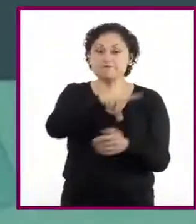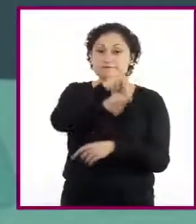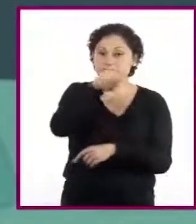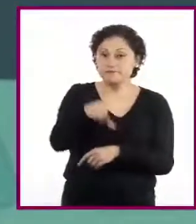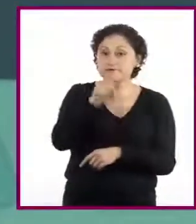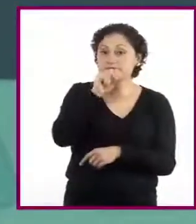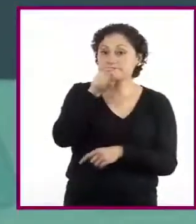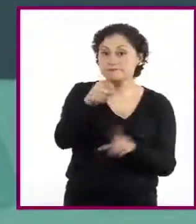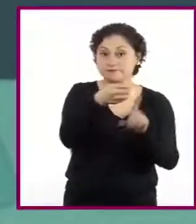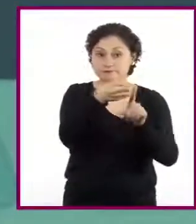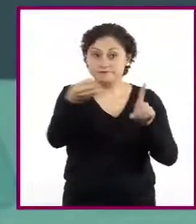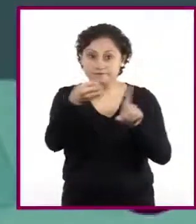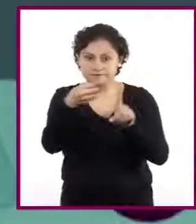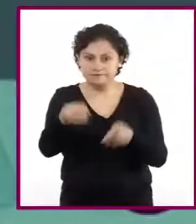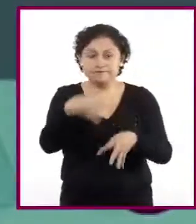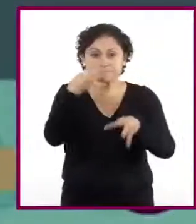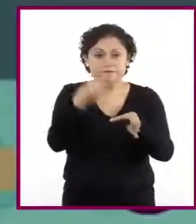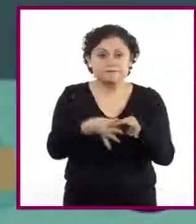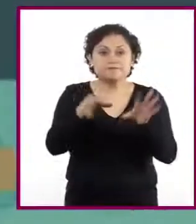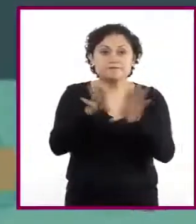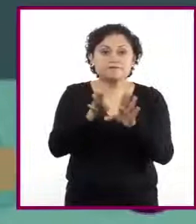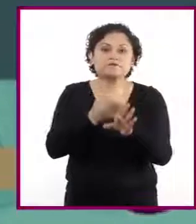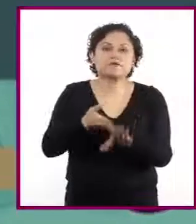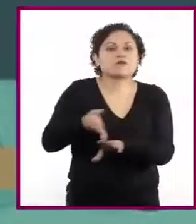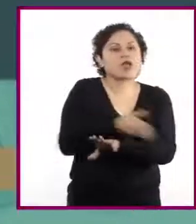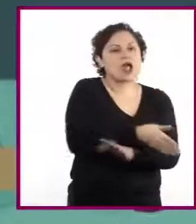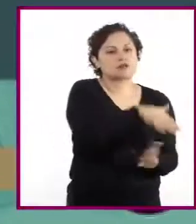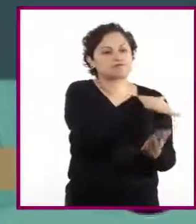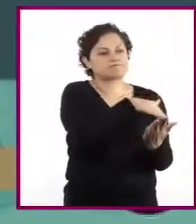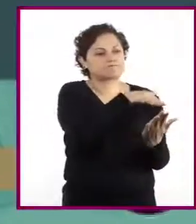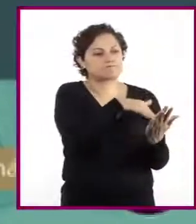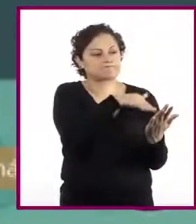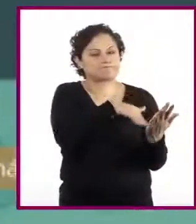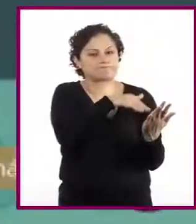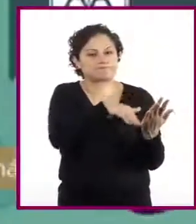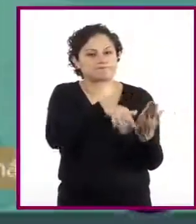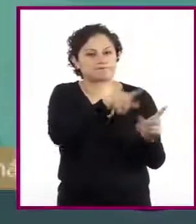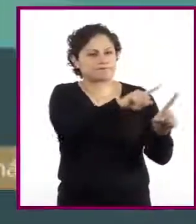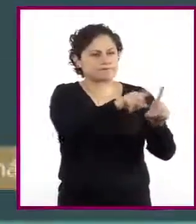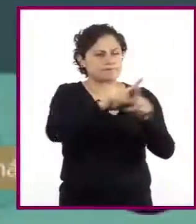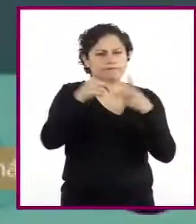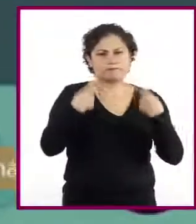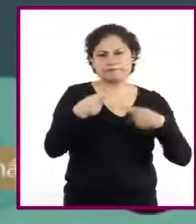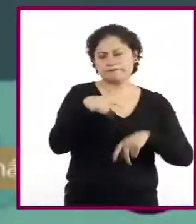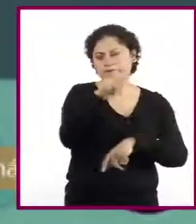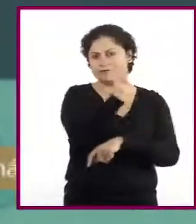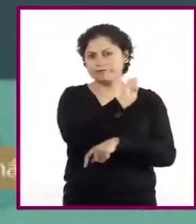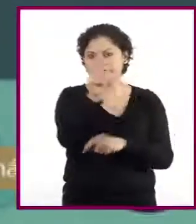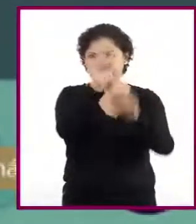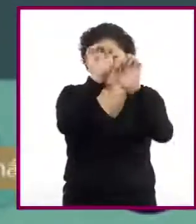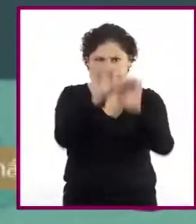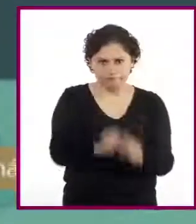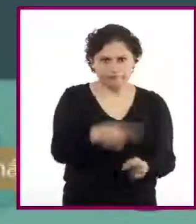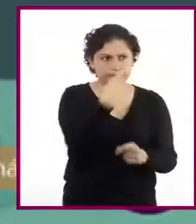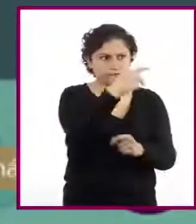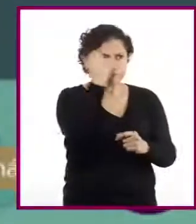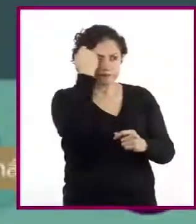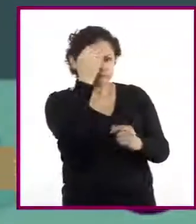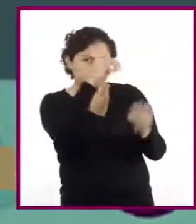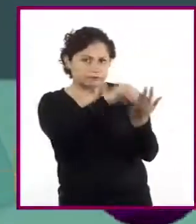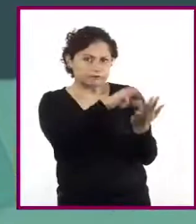es indispensable que generes un hábito de lectura, para que identifiques cómo los profesionales de la escritura construyen sus